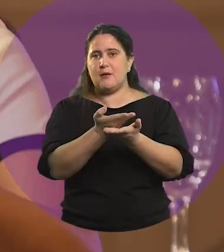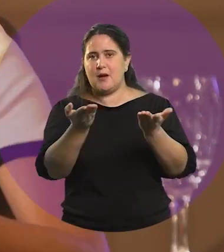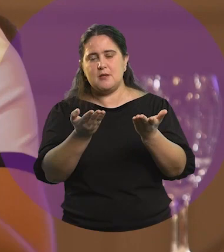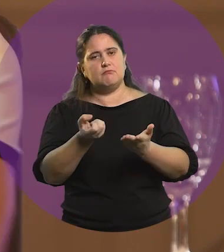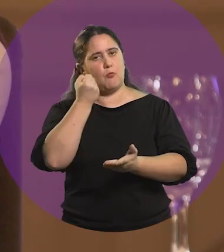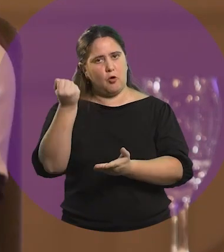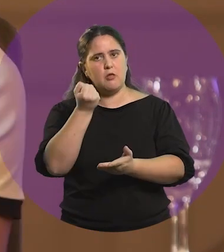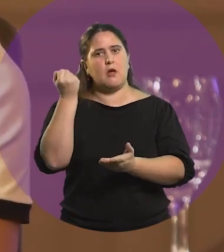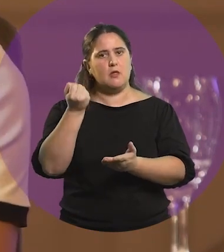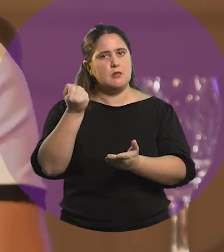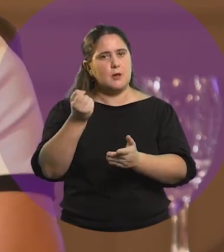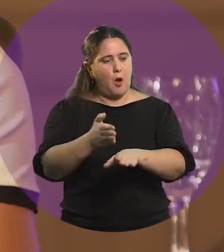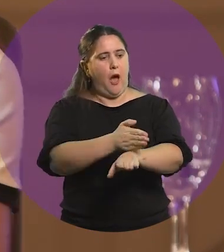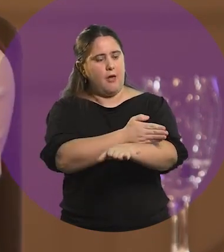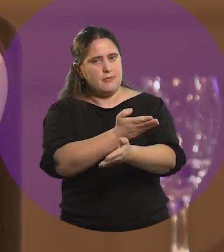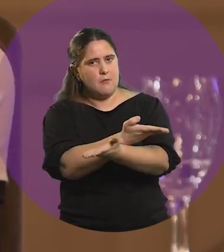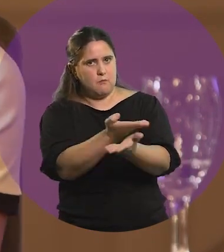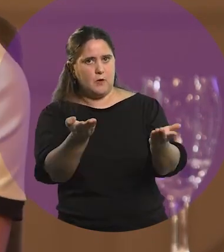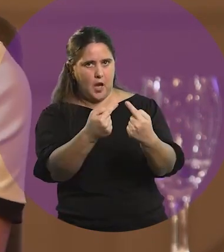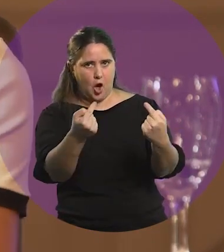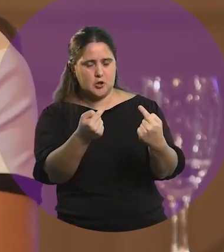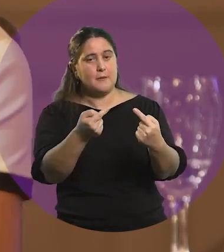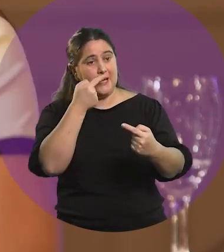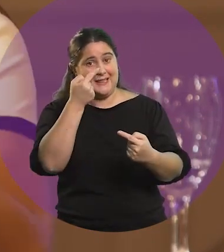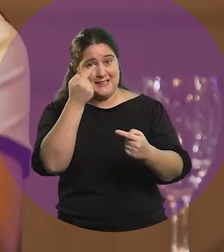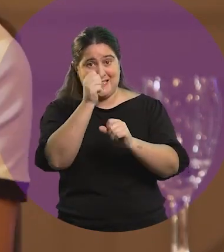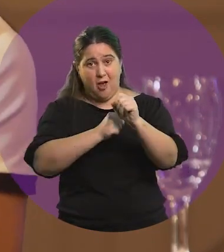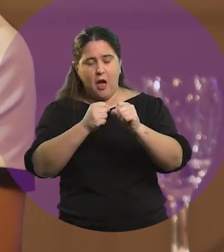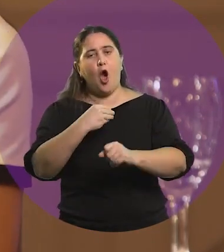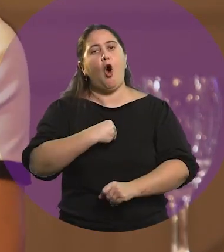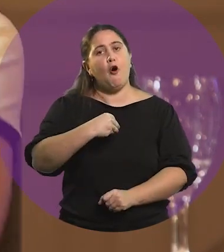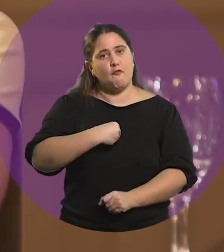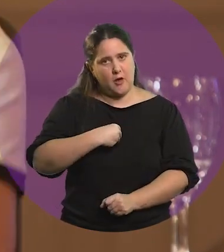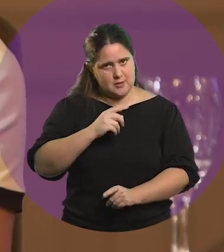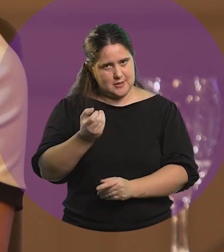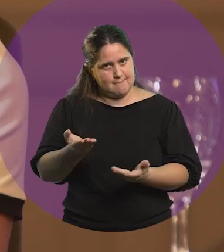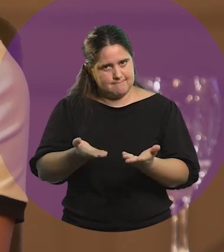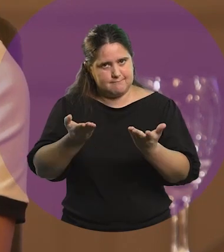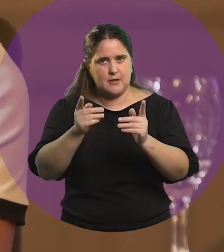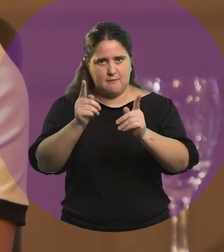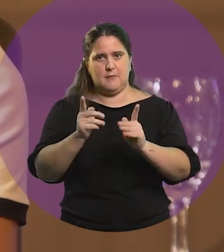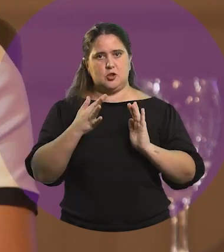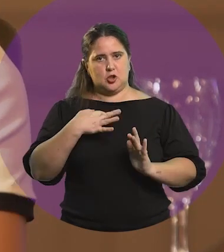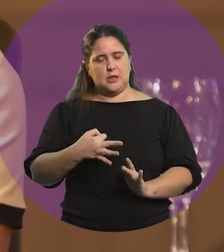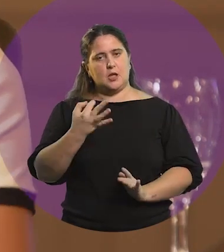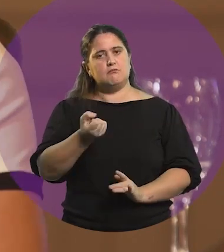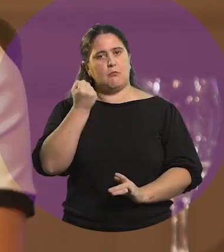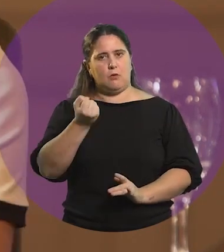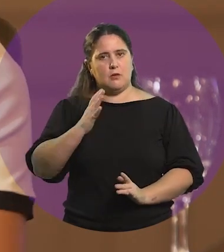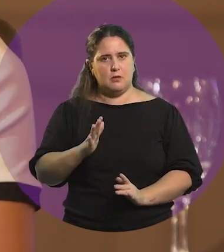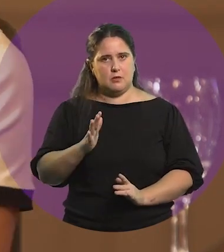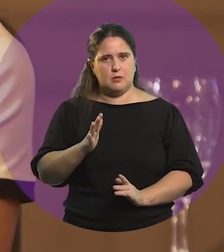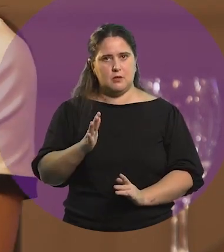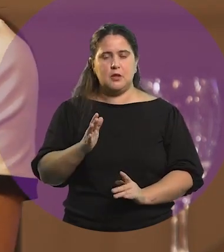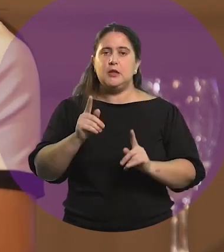es fundamental y que puede disparar un mayor interés en STEM, que es la confianza, me parece también algo